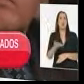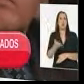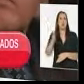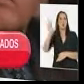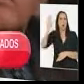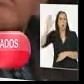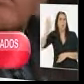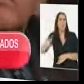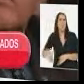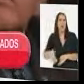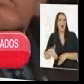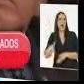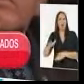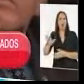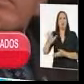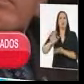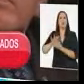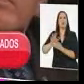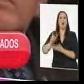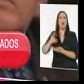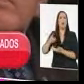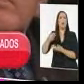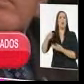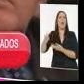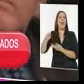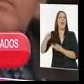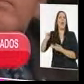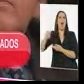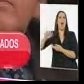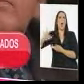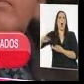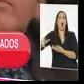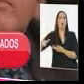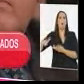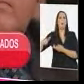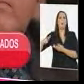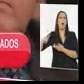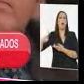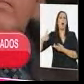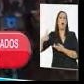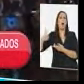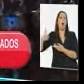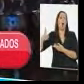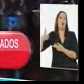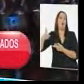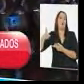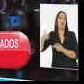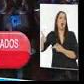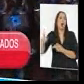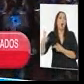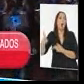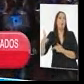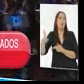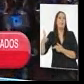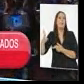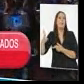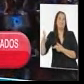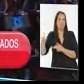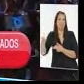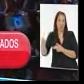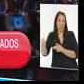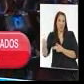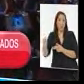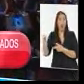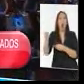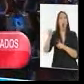recién dijiste, ojo con elegir a Cristina de rival, porque saca 40, 45 y la tenés de candidata en